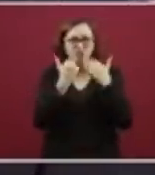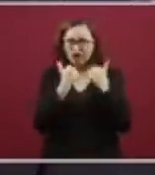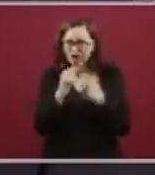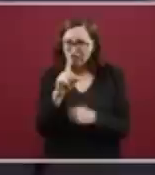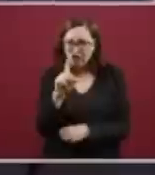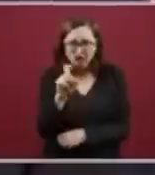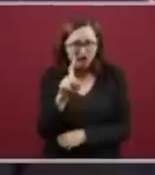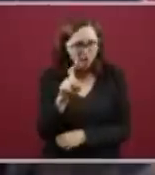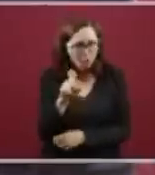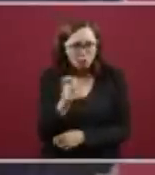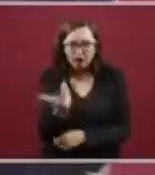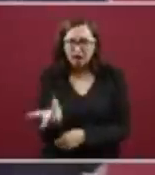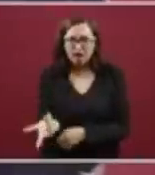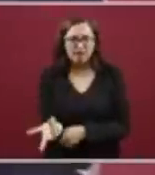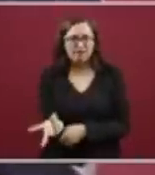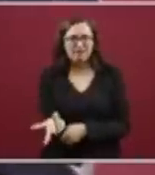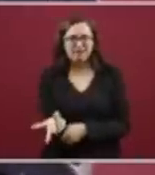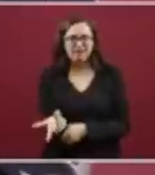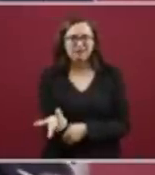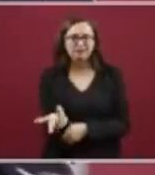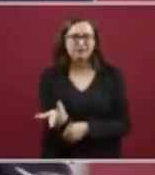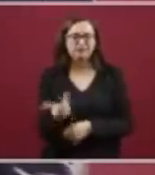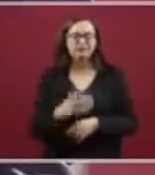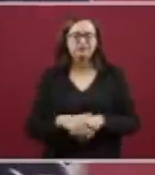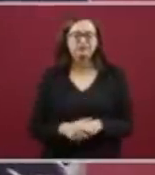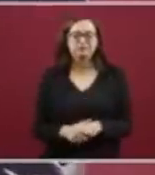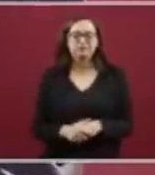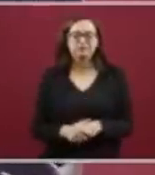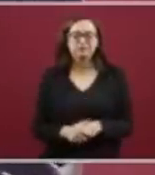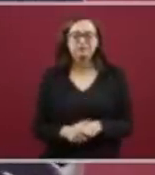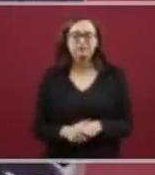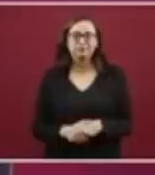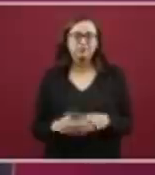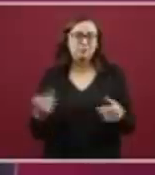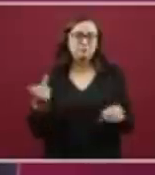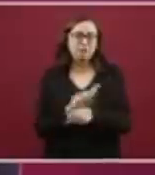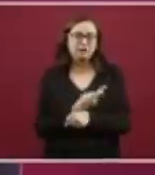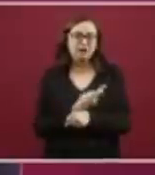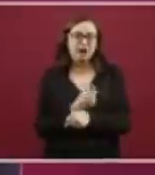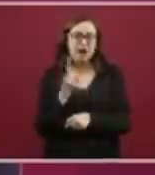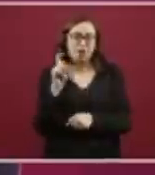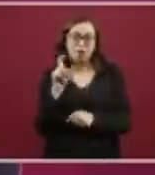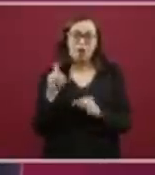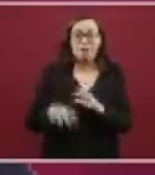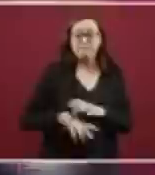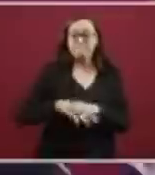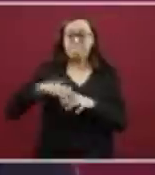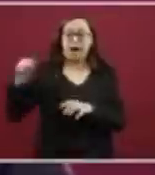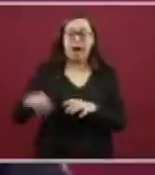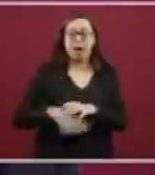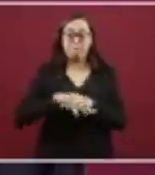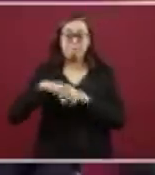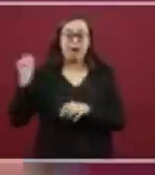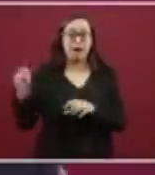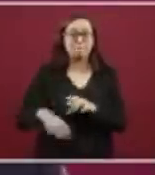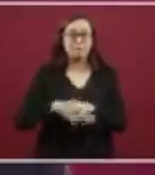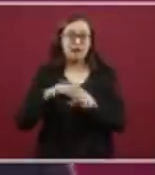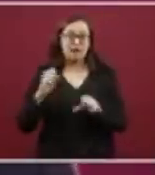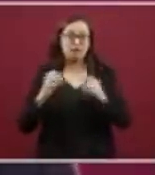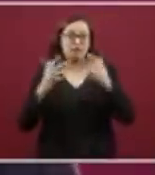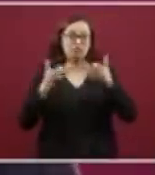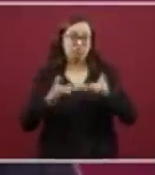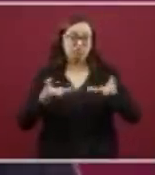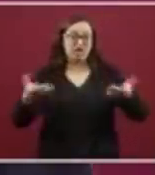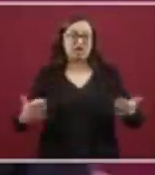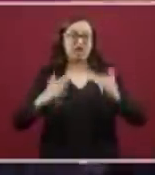y lo que se produce son hundimientos. ¿Sí? Además, traer el agua,